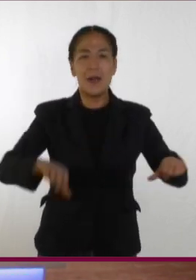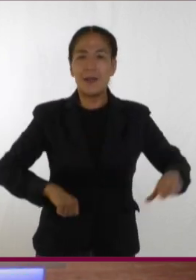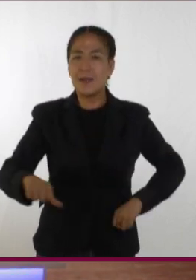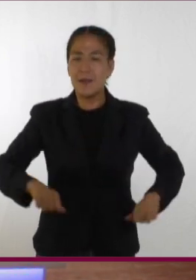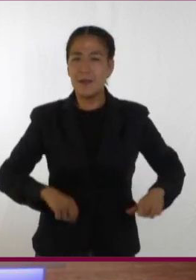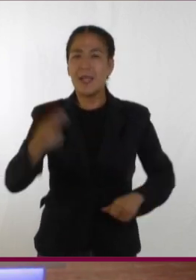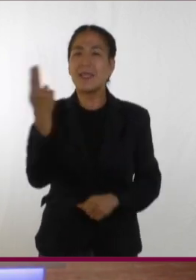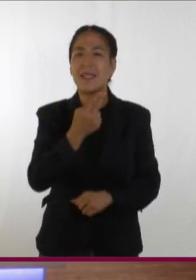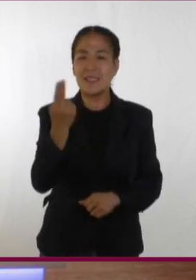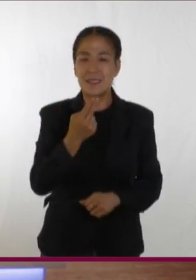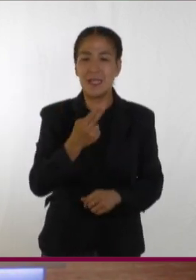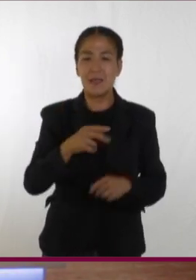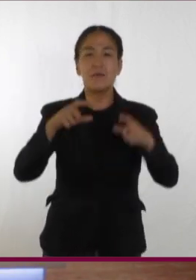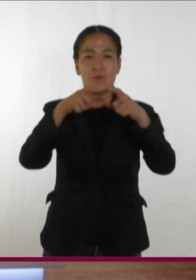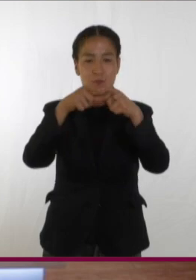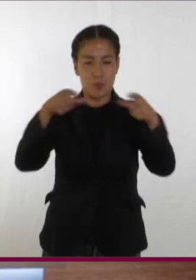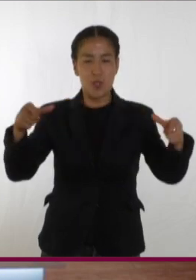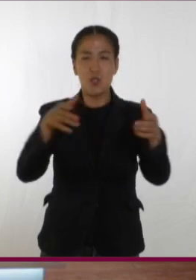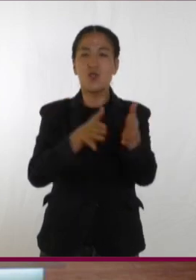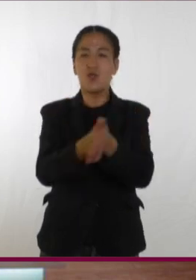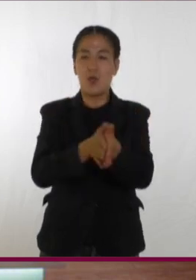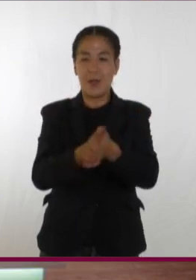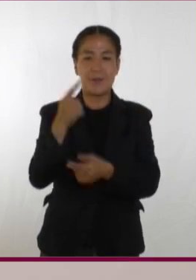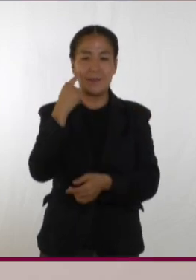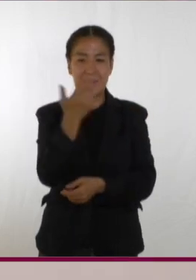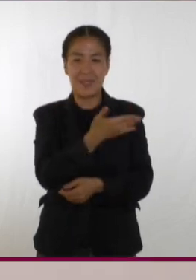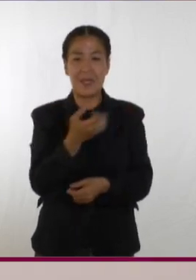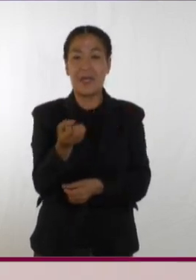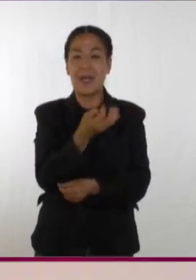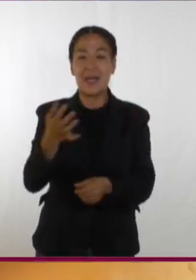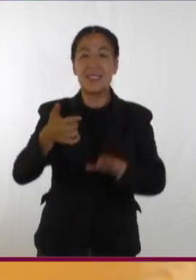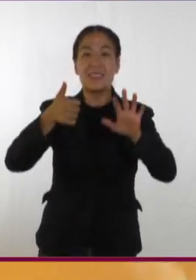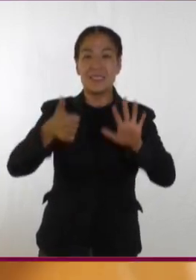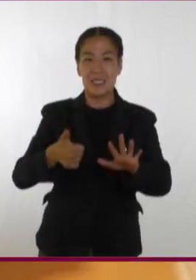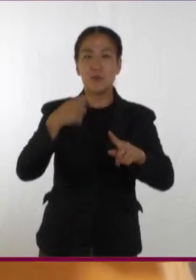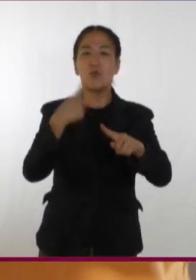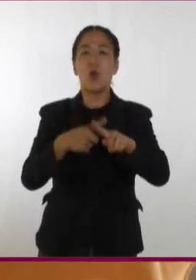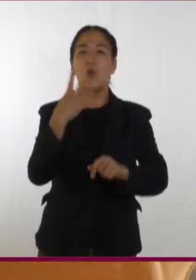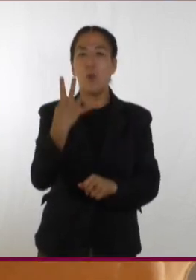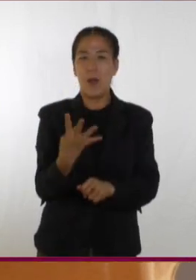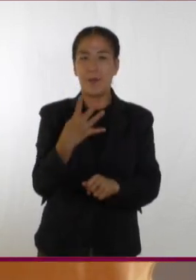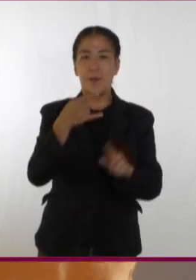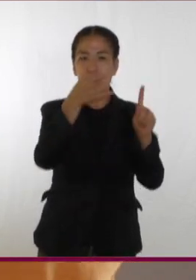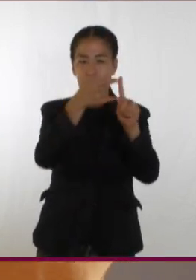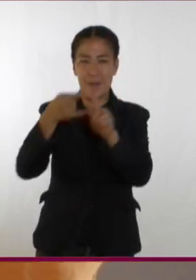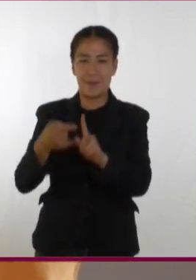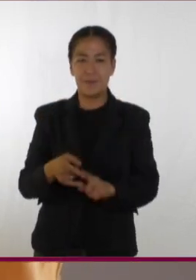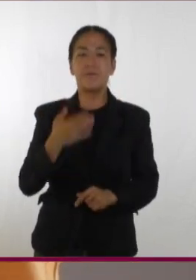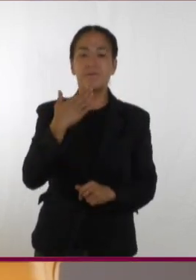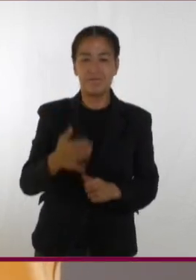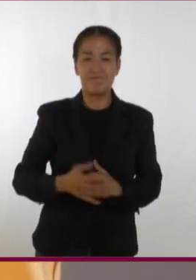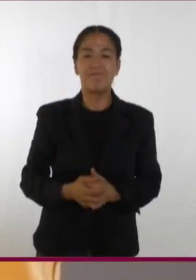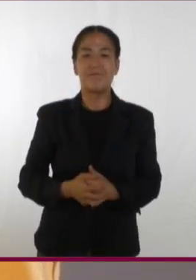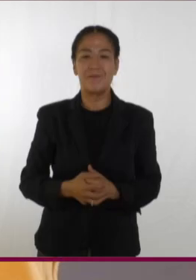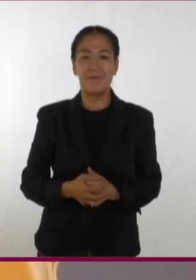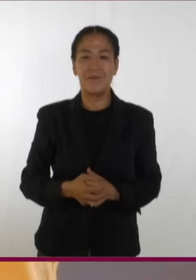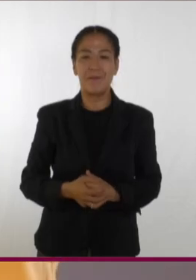ver, para este ejercicio necesitamos una tableta de chocolate de 6 por 4